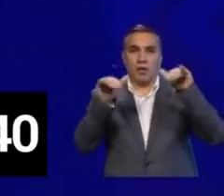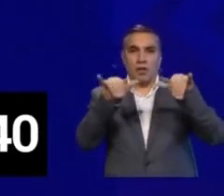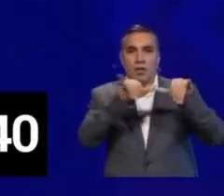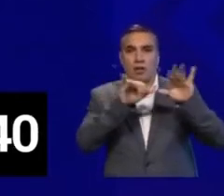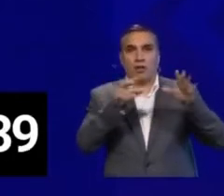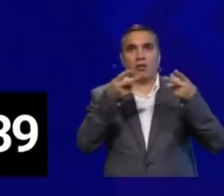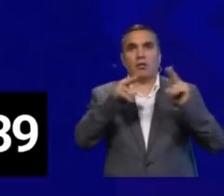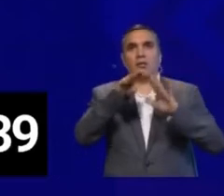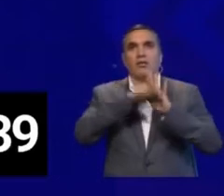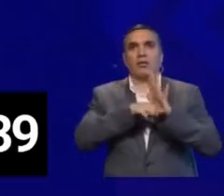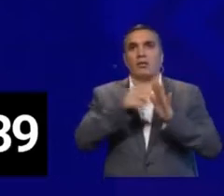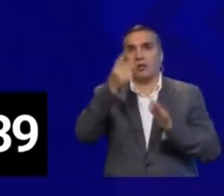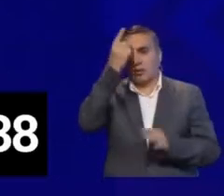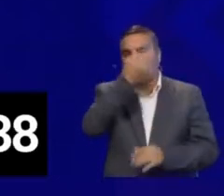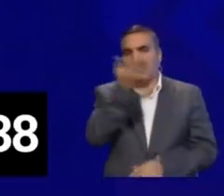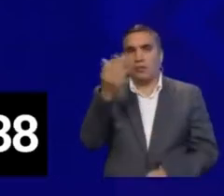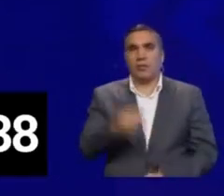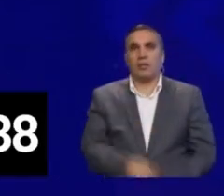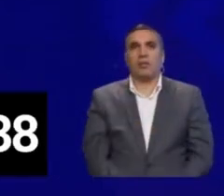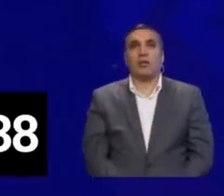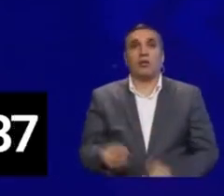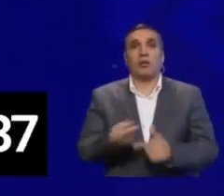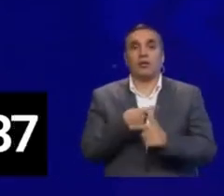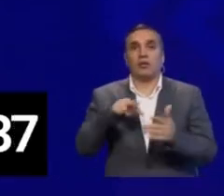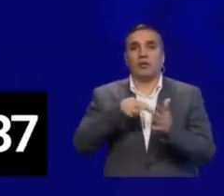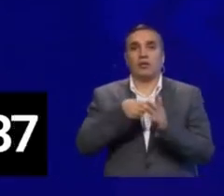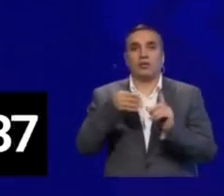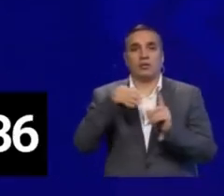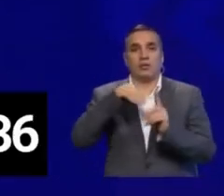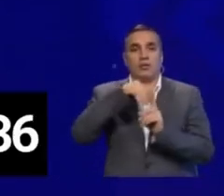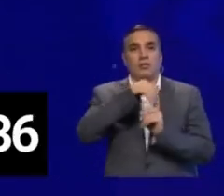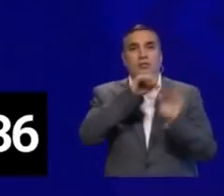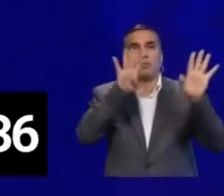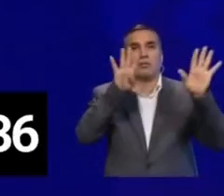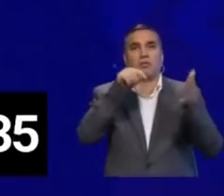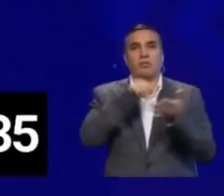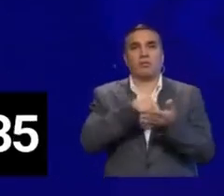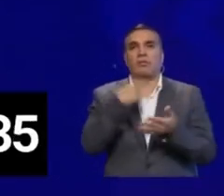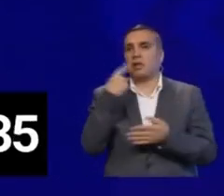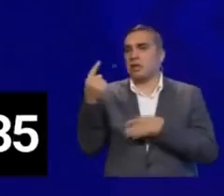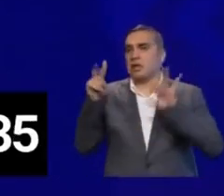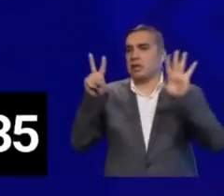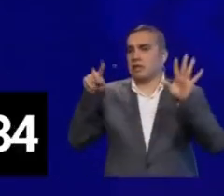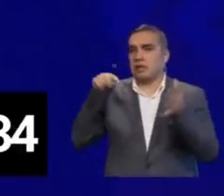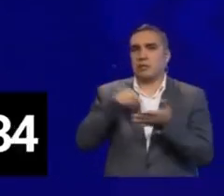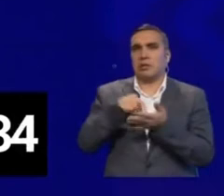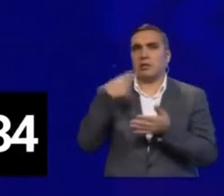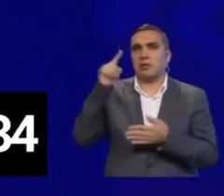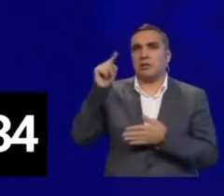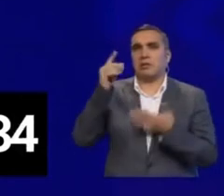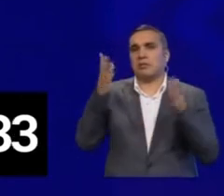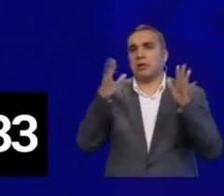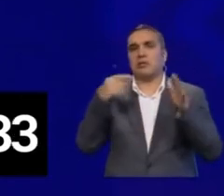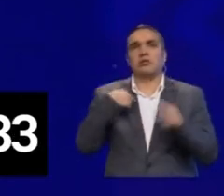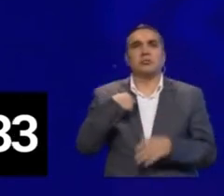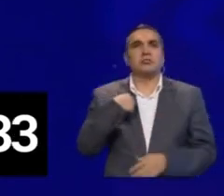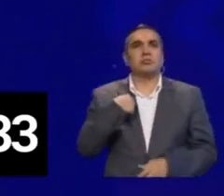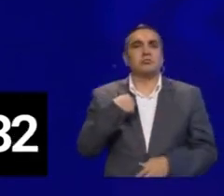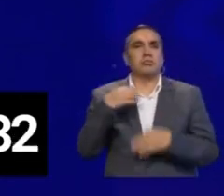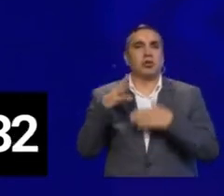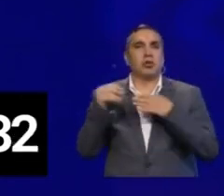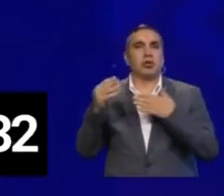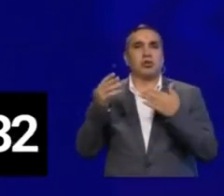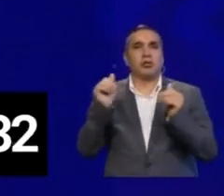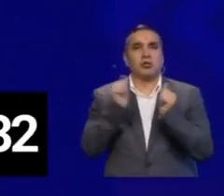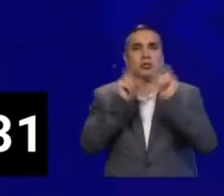reducir también nuestra deuda, en realidad eliminar el déficit de 9.000, usted dijo 7.000 millones y pico de dólares,